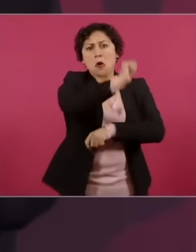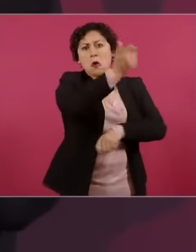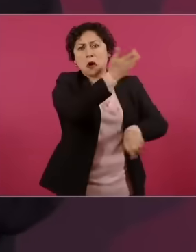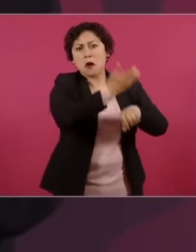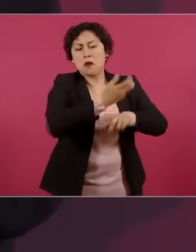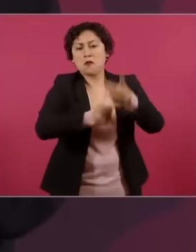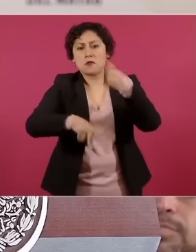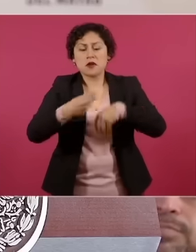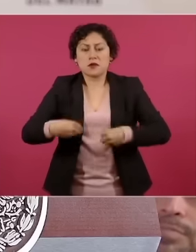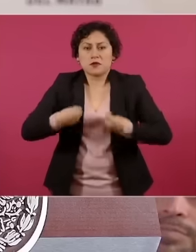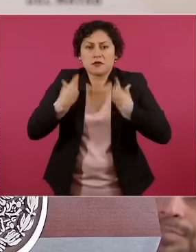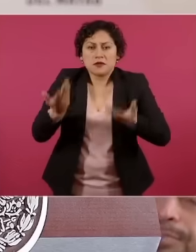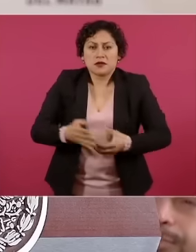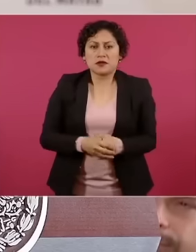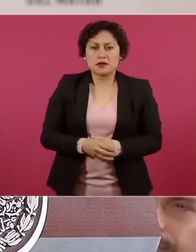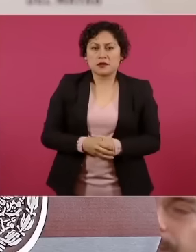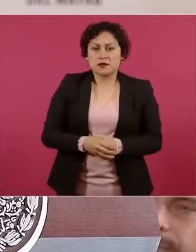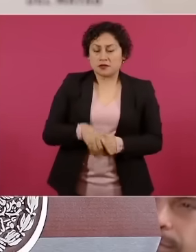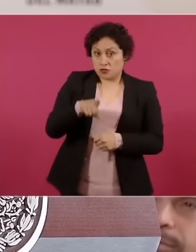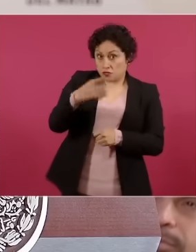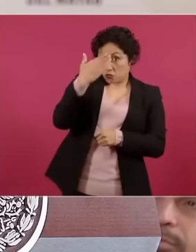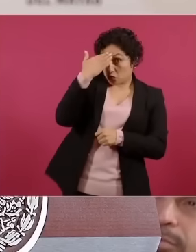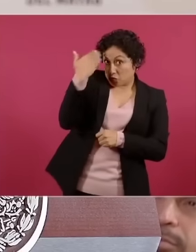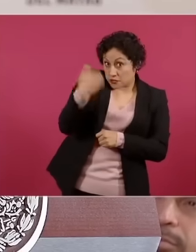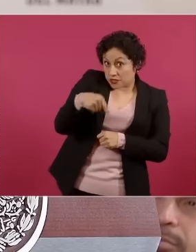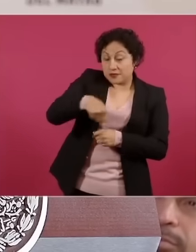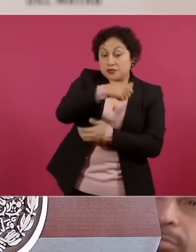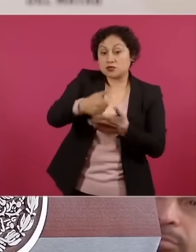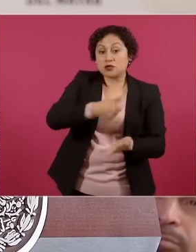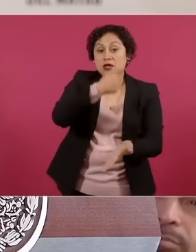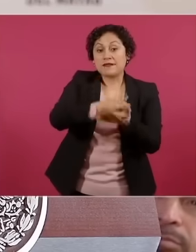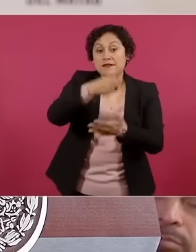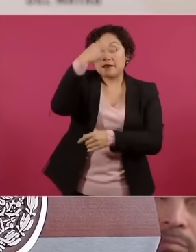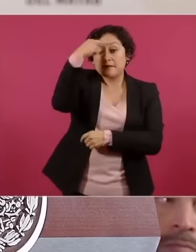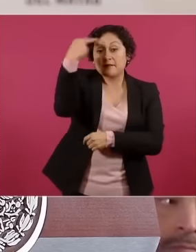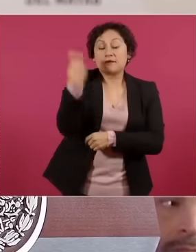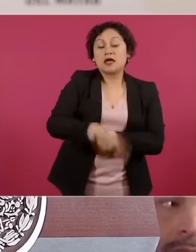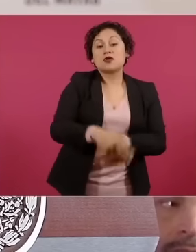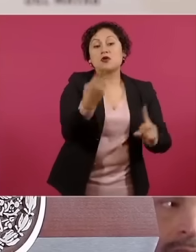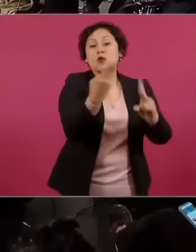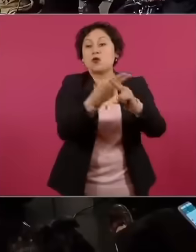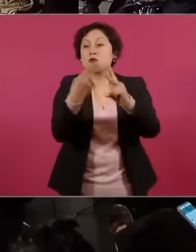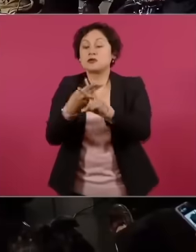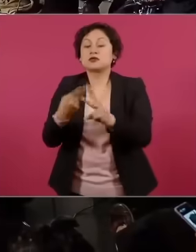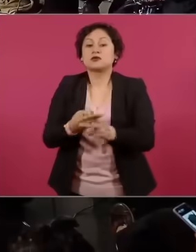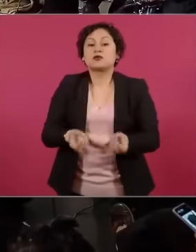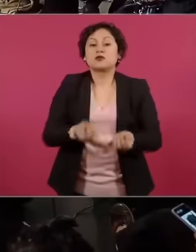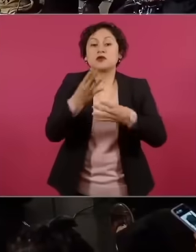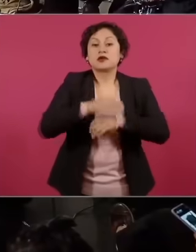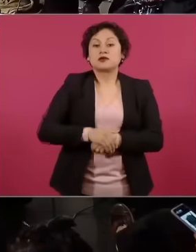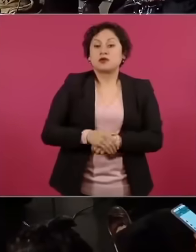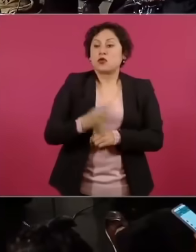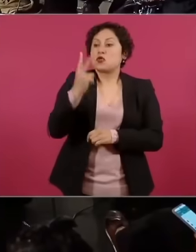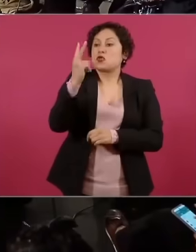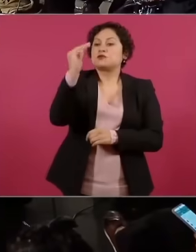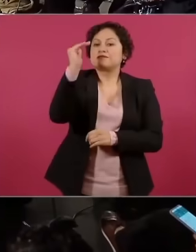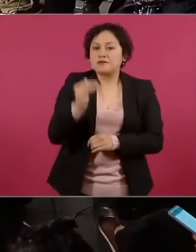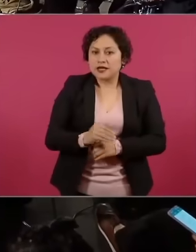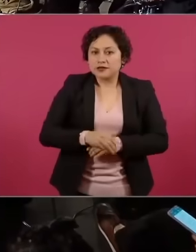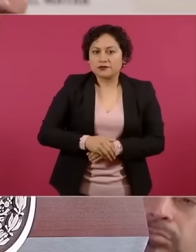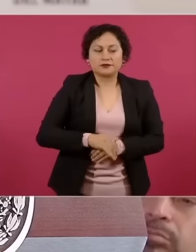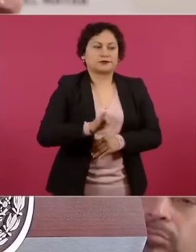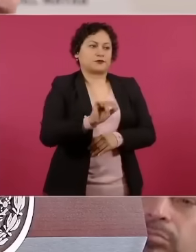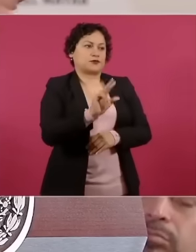hay en la Ciudad de México? Menos de 2. Y 81 a nivel nacional.